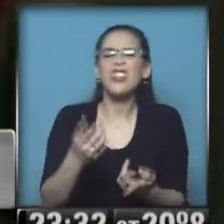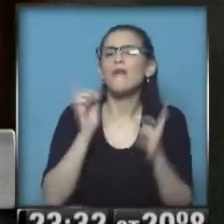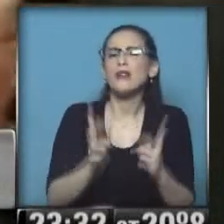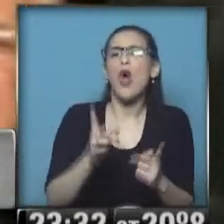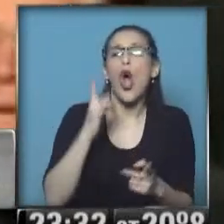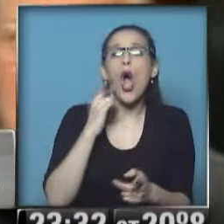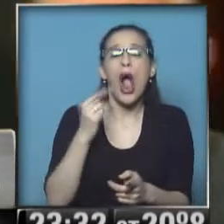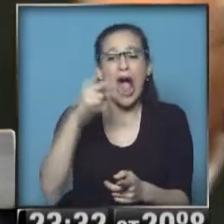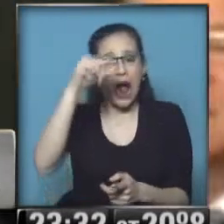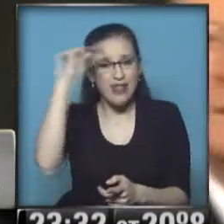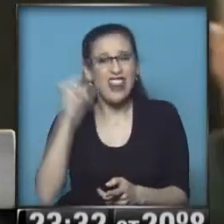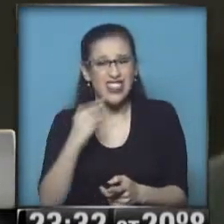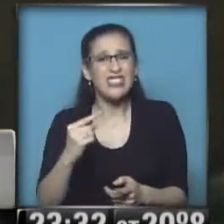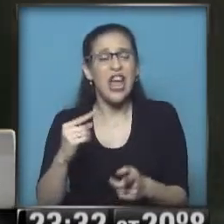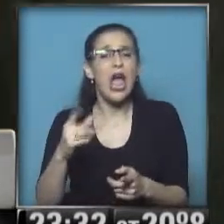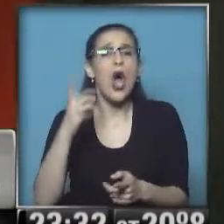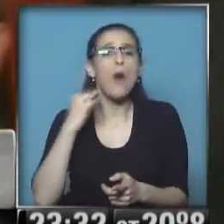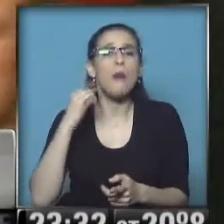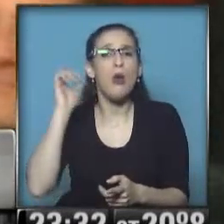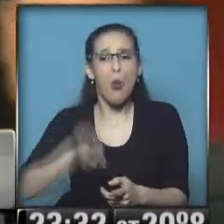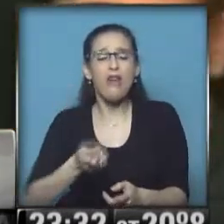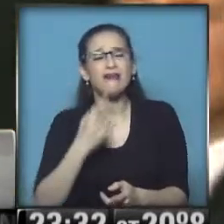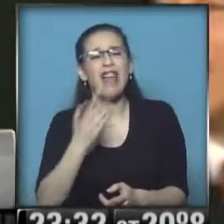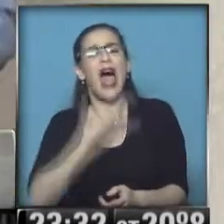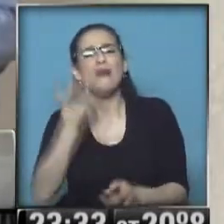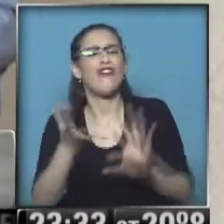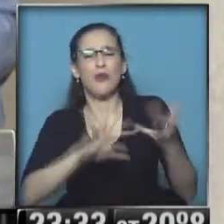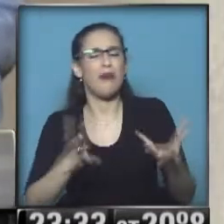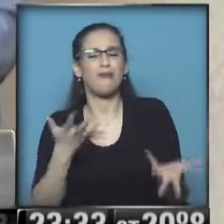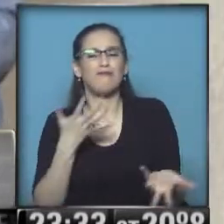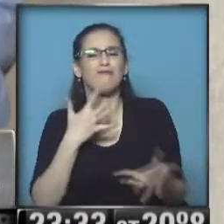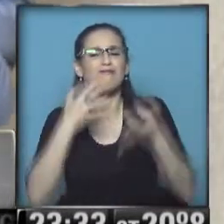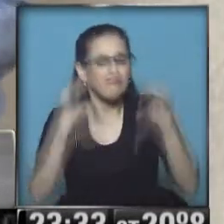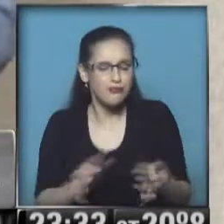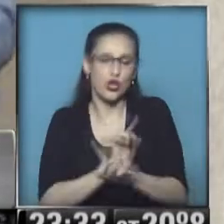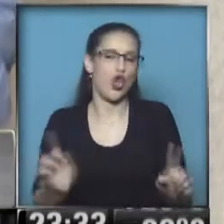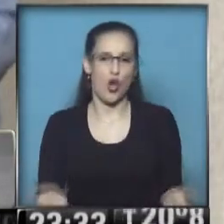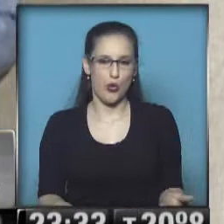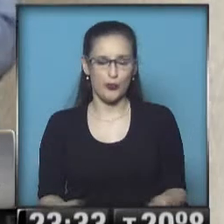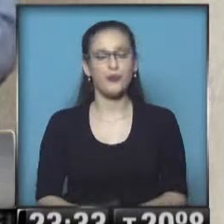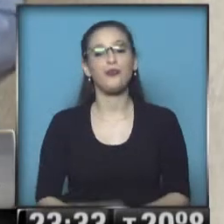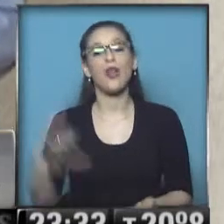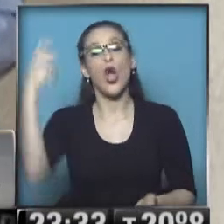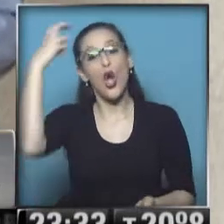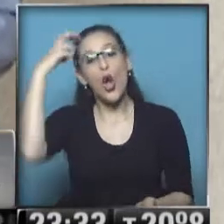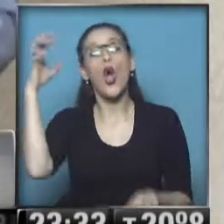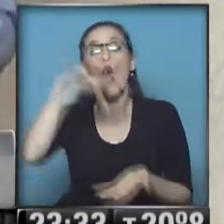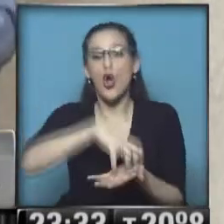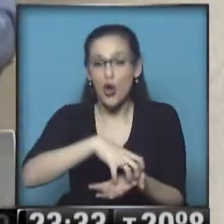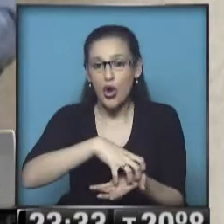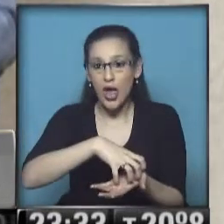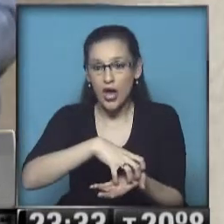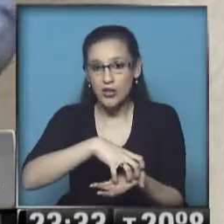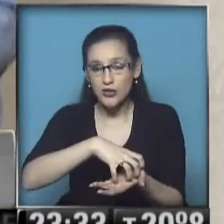incorrectas y hasta imperialistas. El Congreso de la Nación, en virtud de las atribuciones del artículo